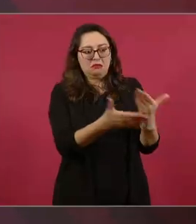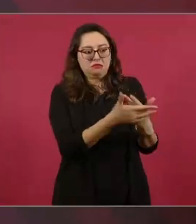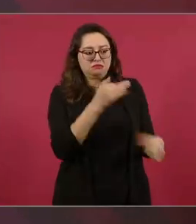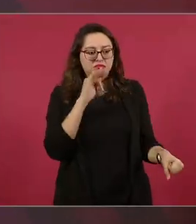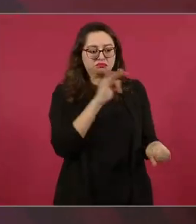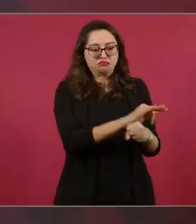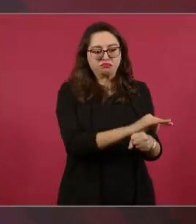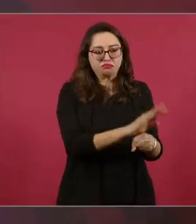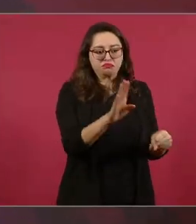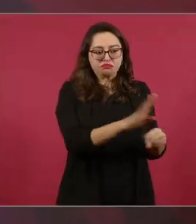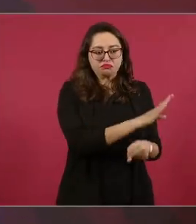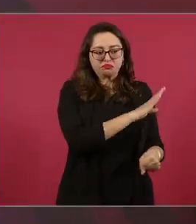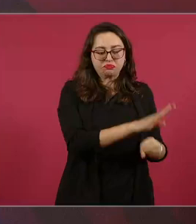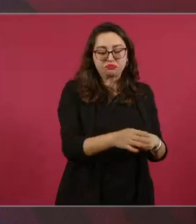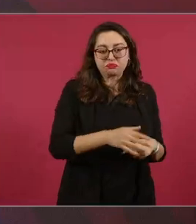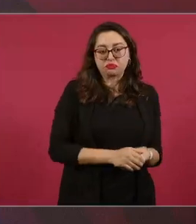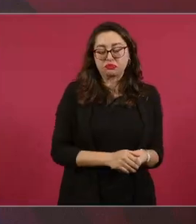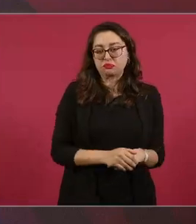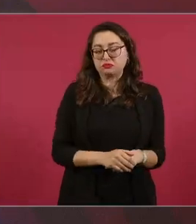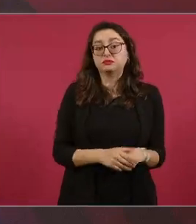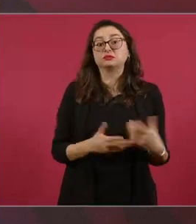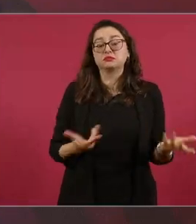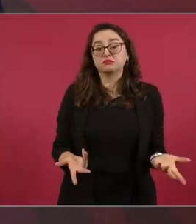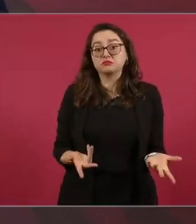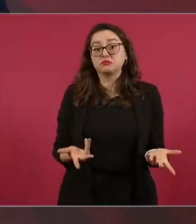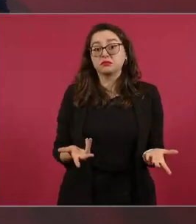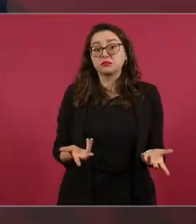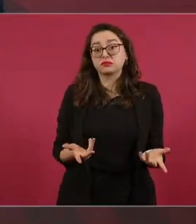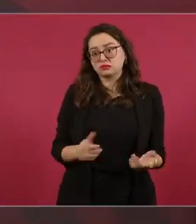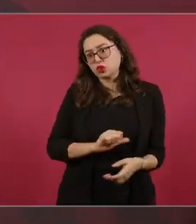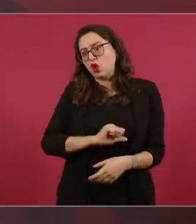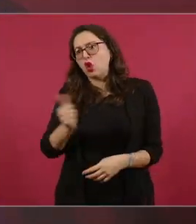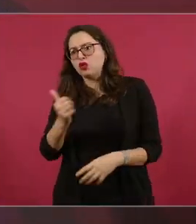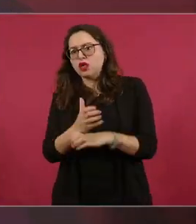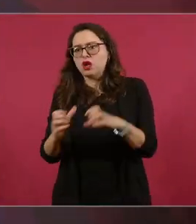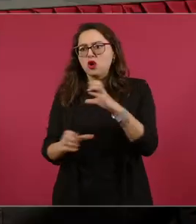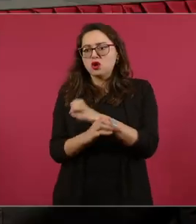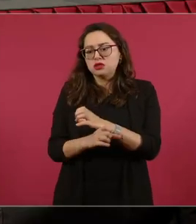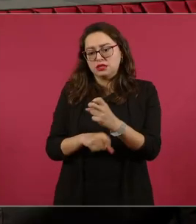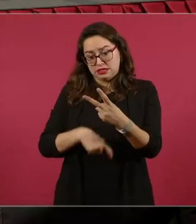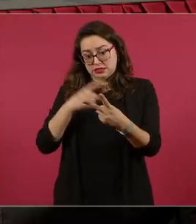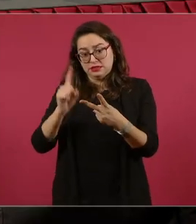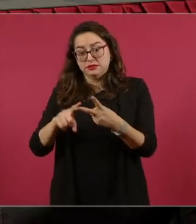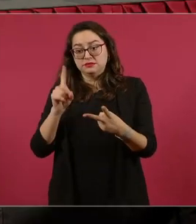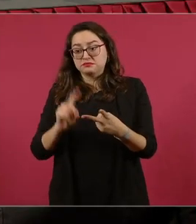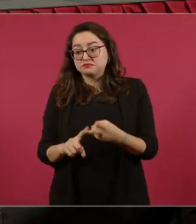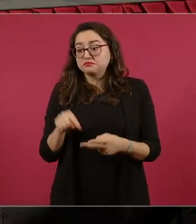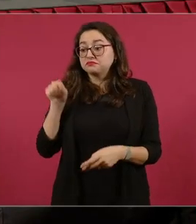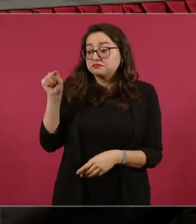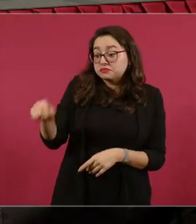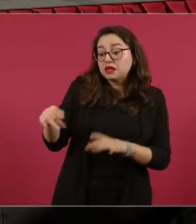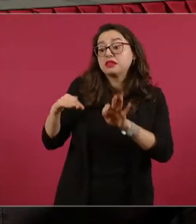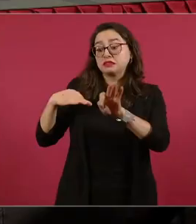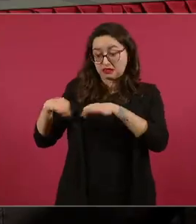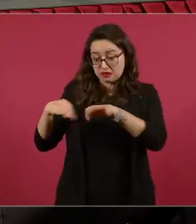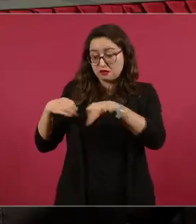Llevó a cabo esa reforma para que cuando el trabajador se